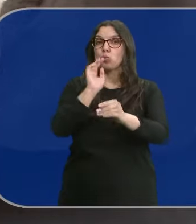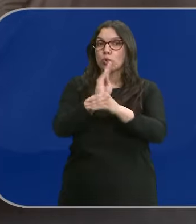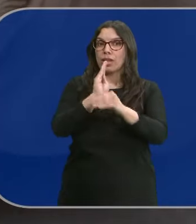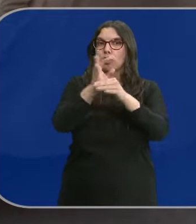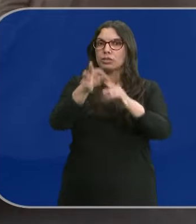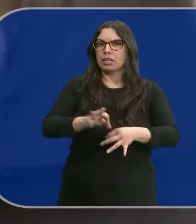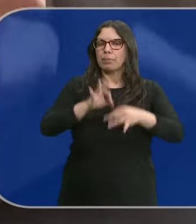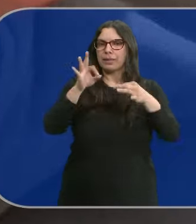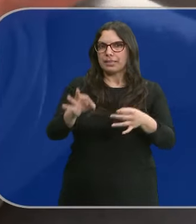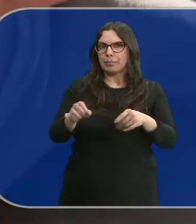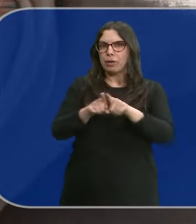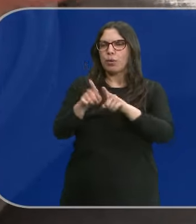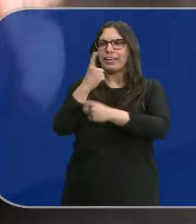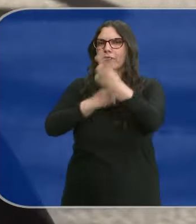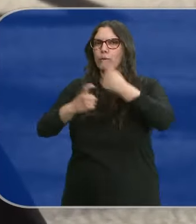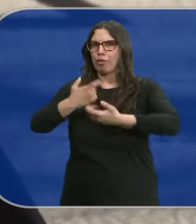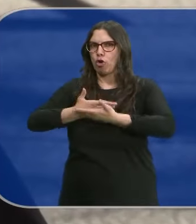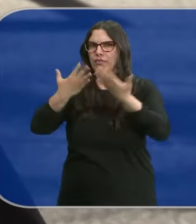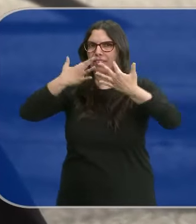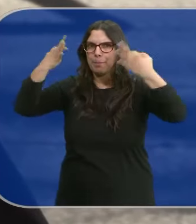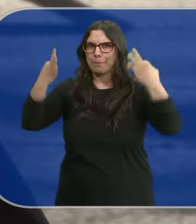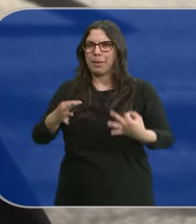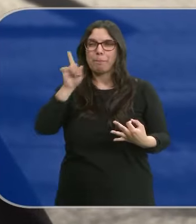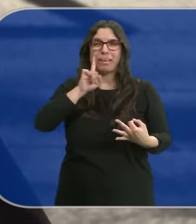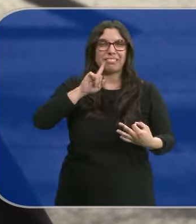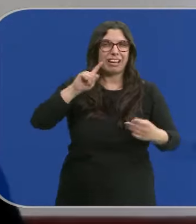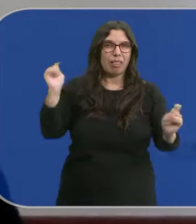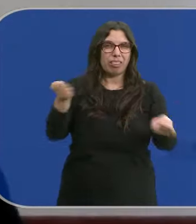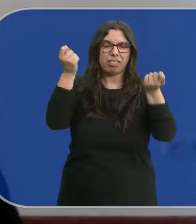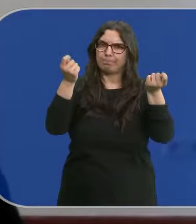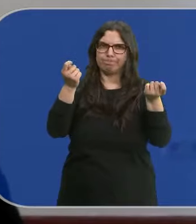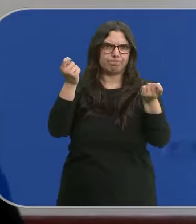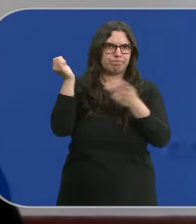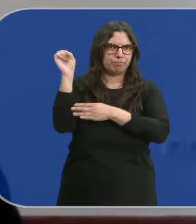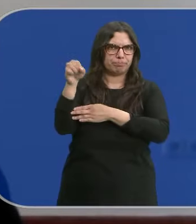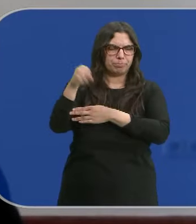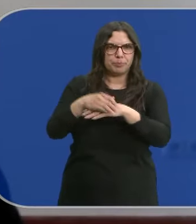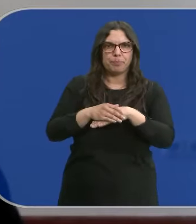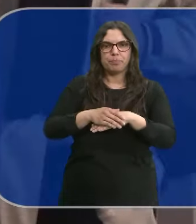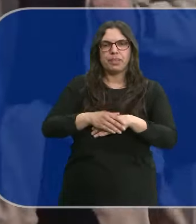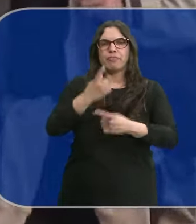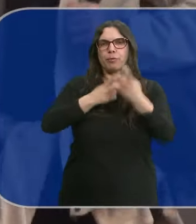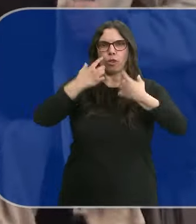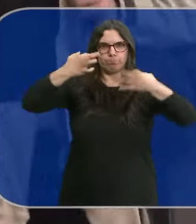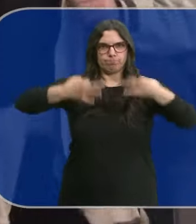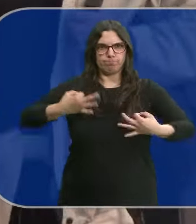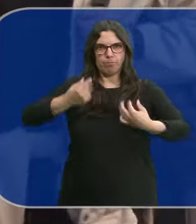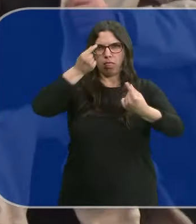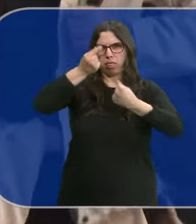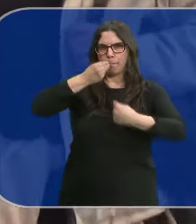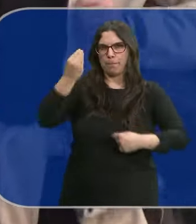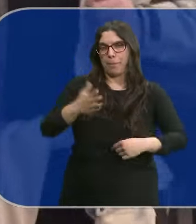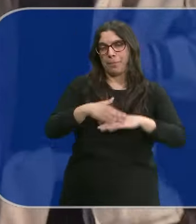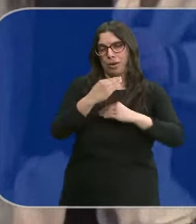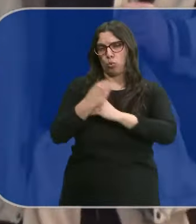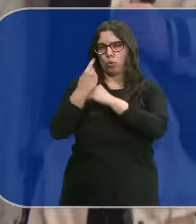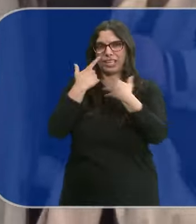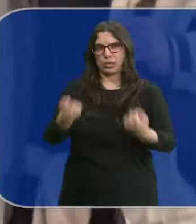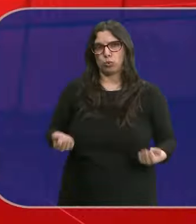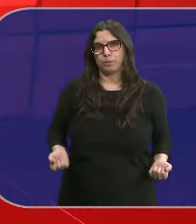recurrir a una fuente fiable y huir de los bulos de las redes sociales. Información veraz, rigurosa. Para cuidar nuestra salud.